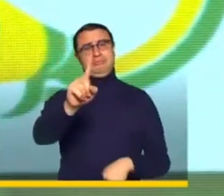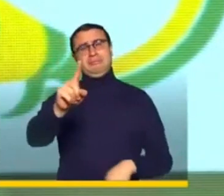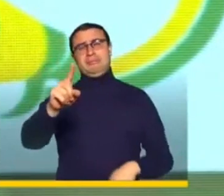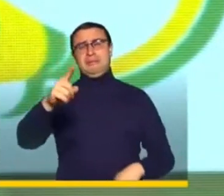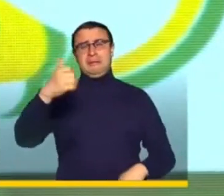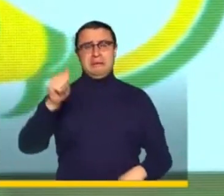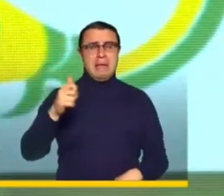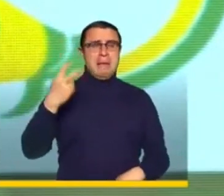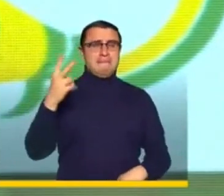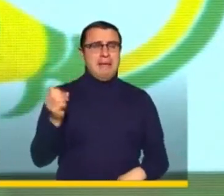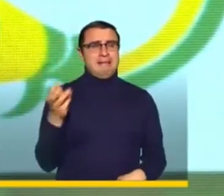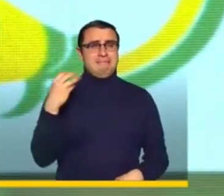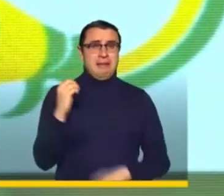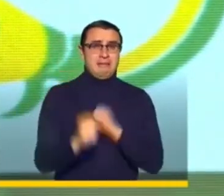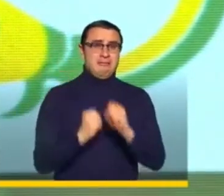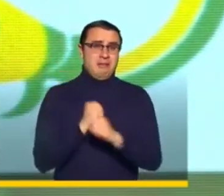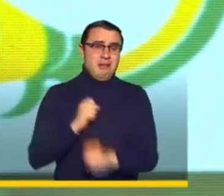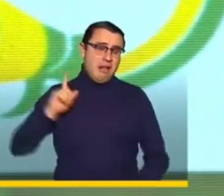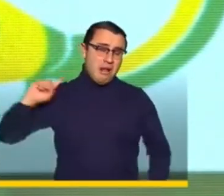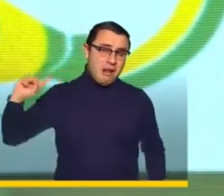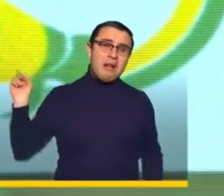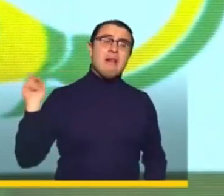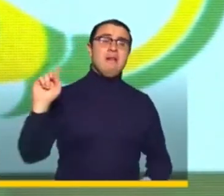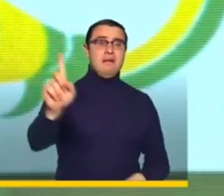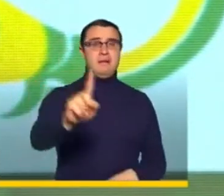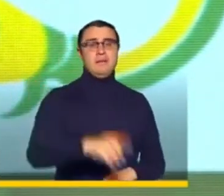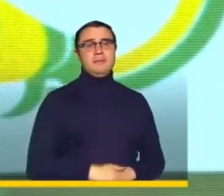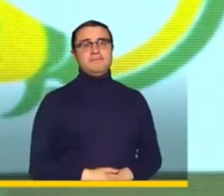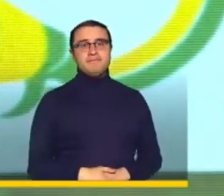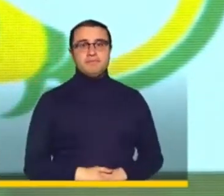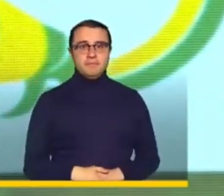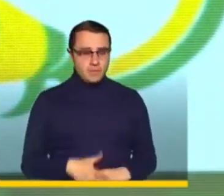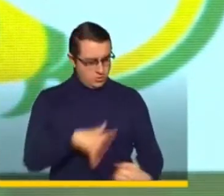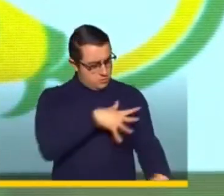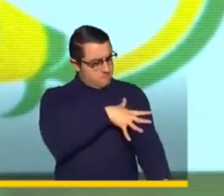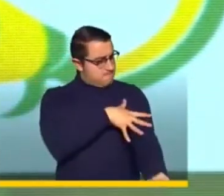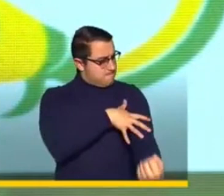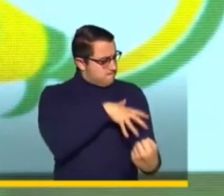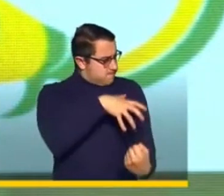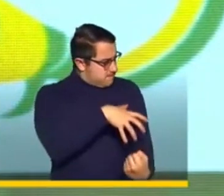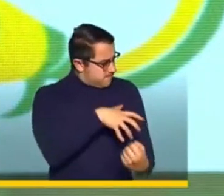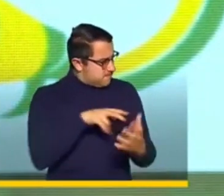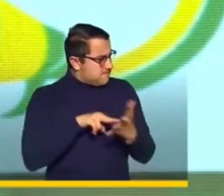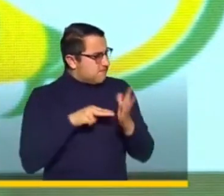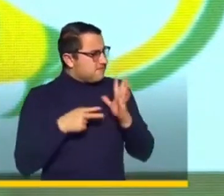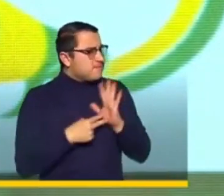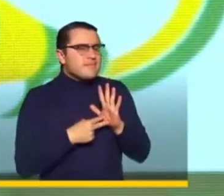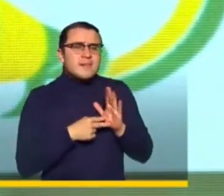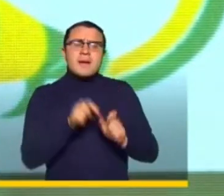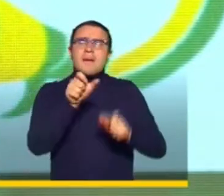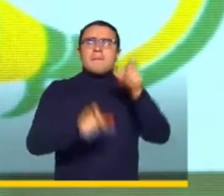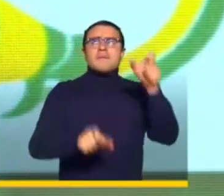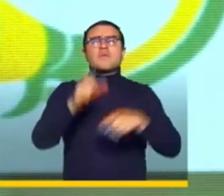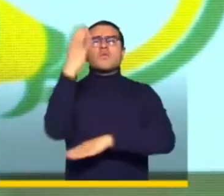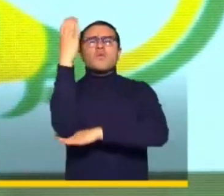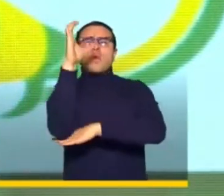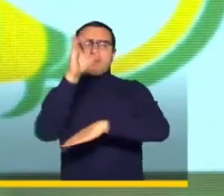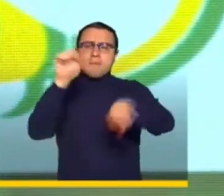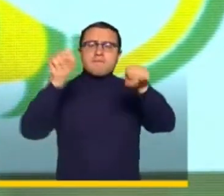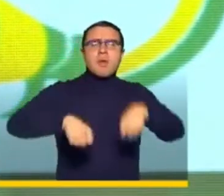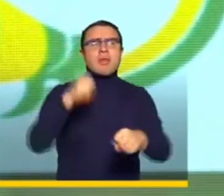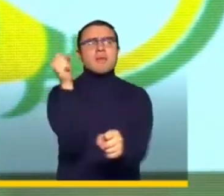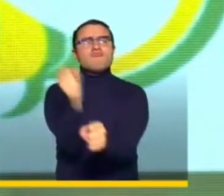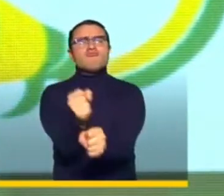últimas décadas en nuestro país. Así que poder es el que el pueblo colombiano pueda trabajar